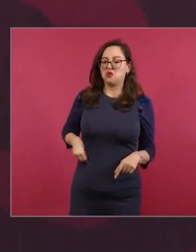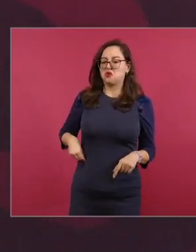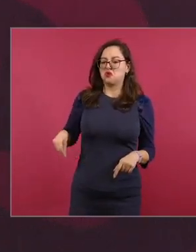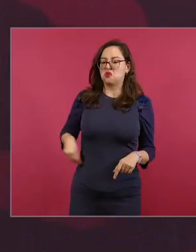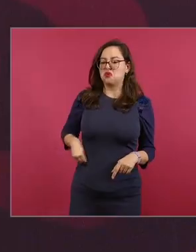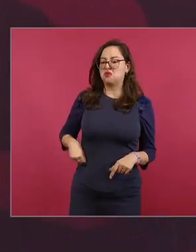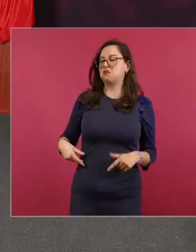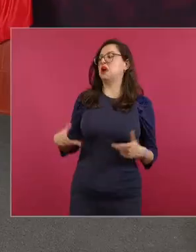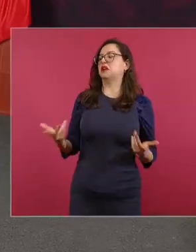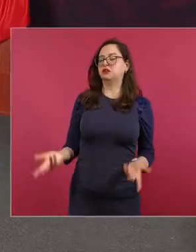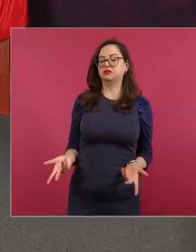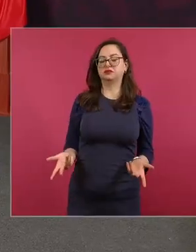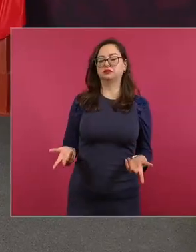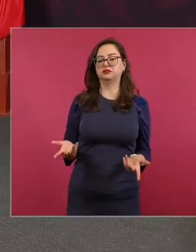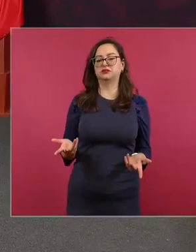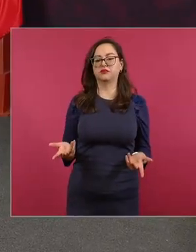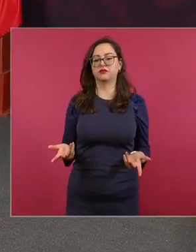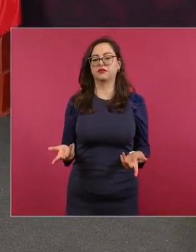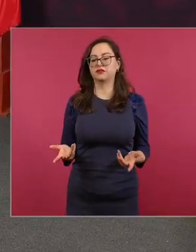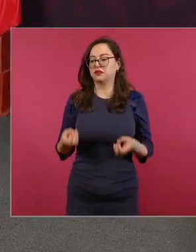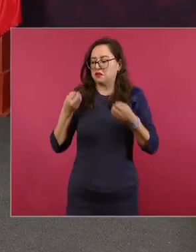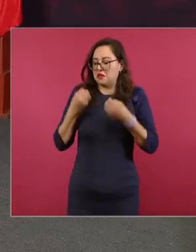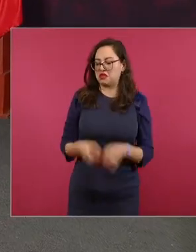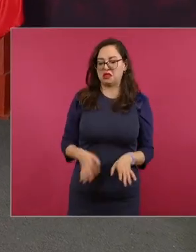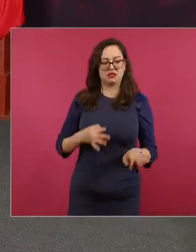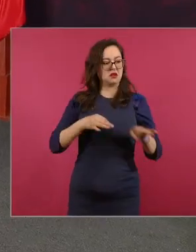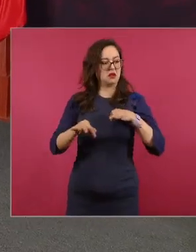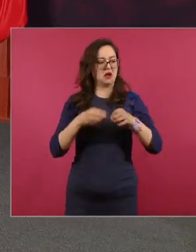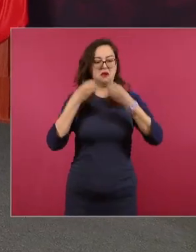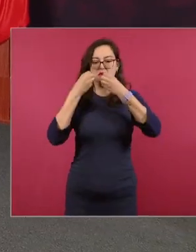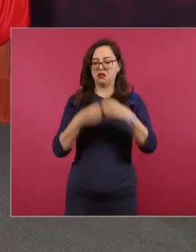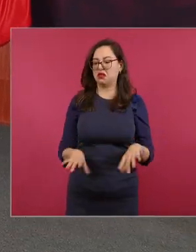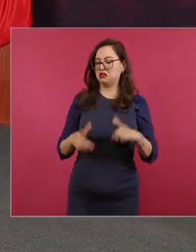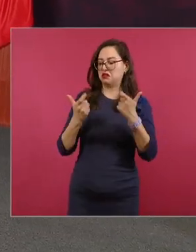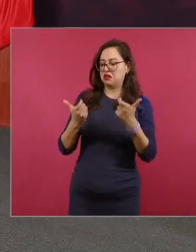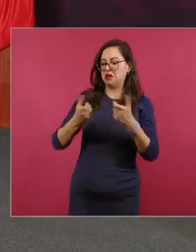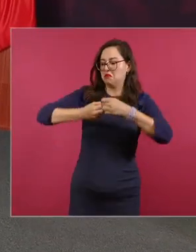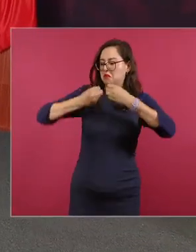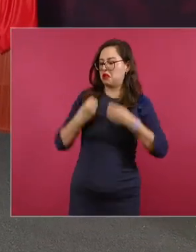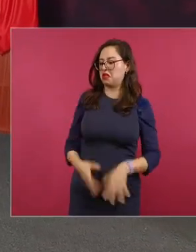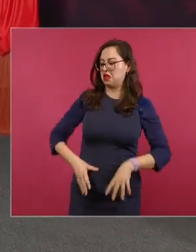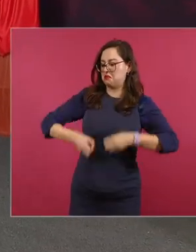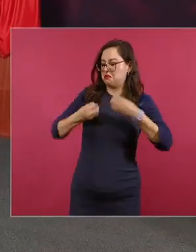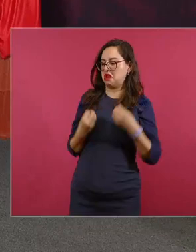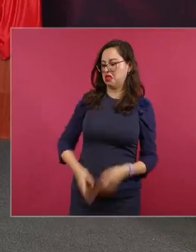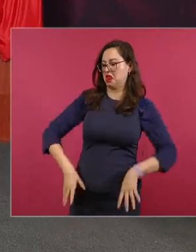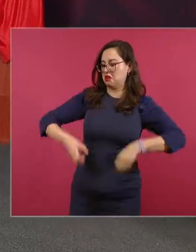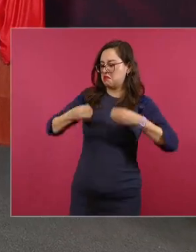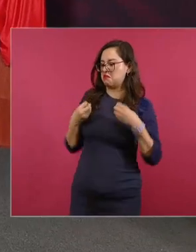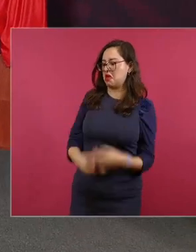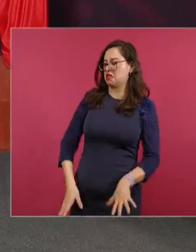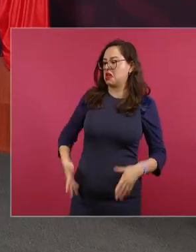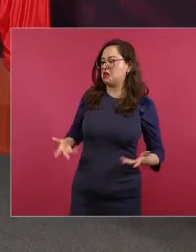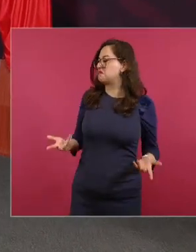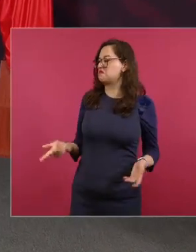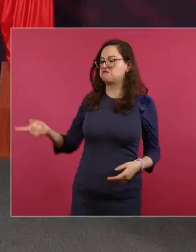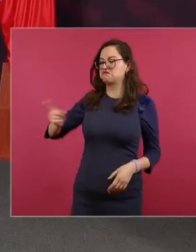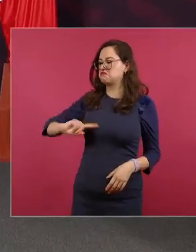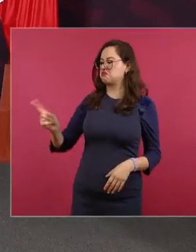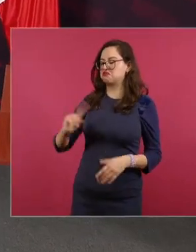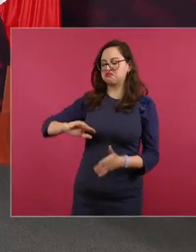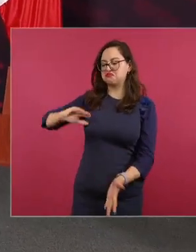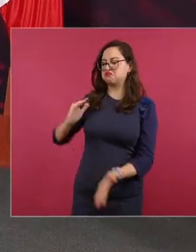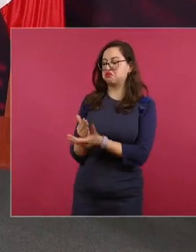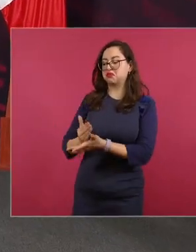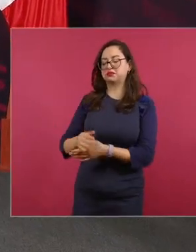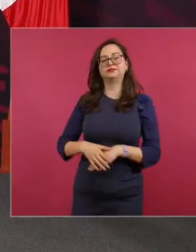las empresas de Estados Unidos acá y ellos perdían empleo. Lo convencimos y entendió, porque es un hombre visionario, de que